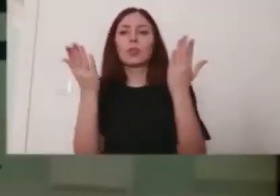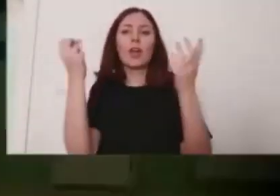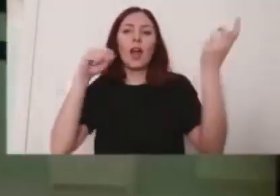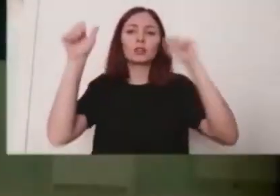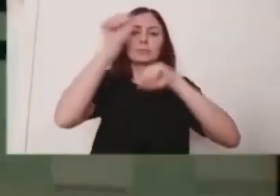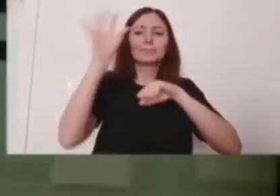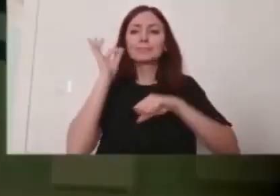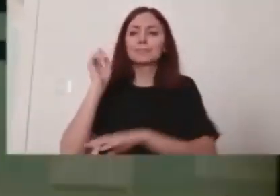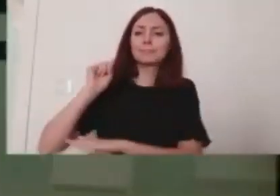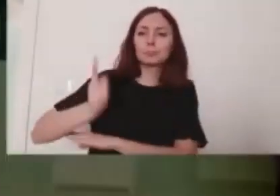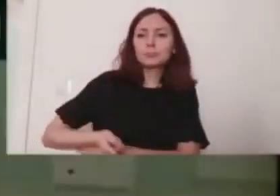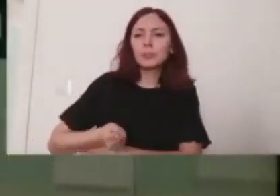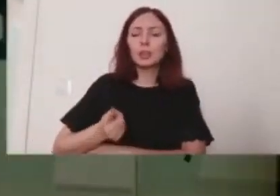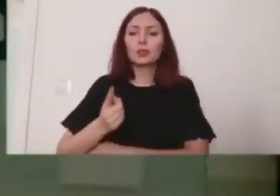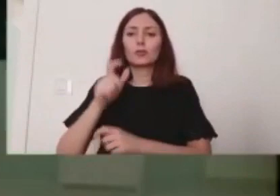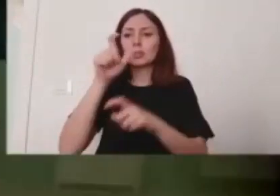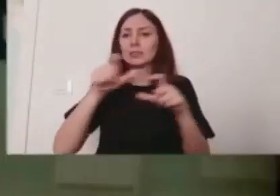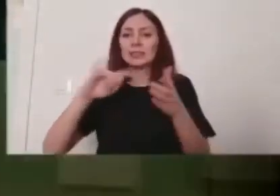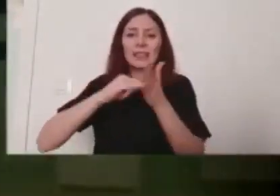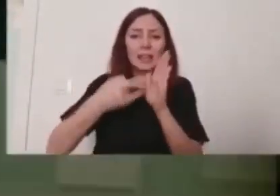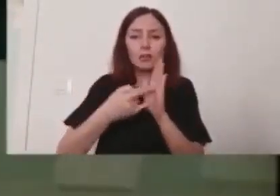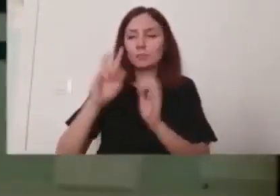actrices, actores, directores, técnicos.